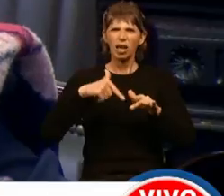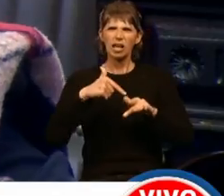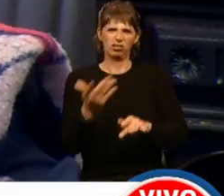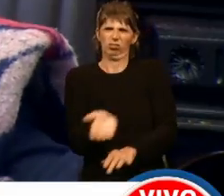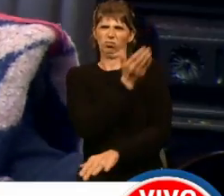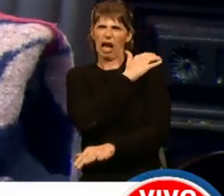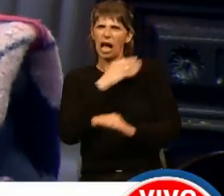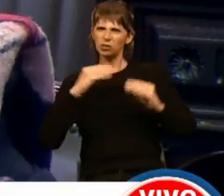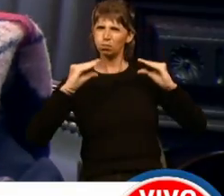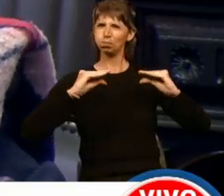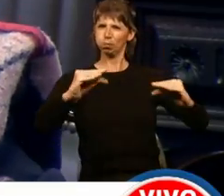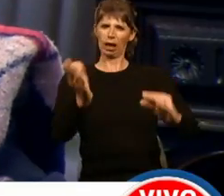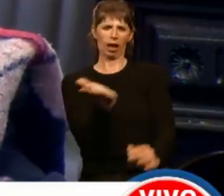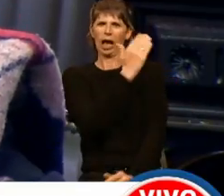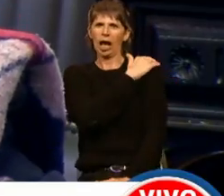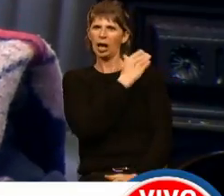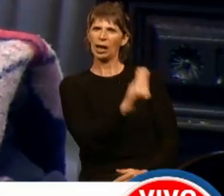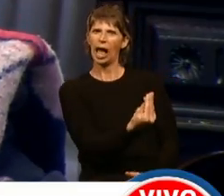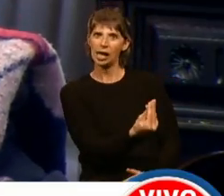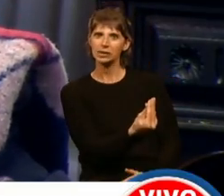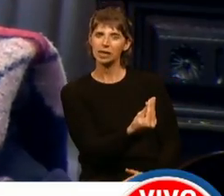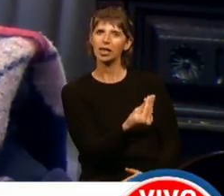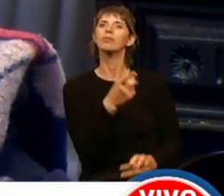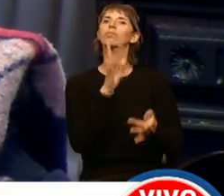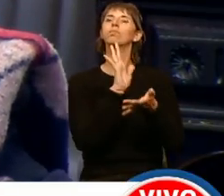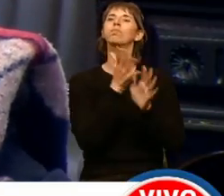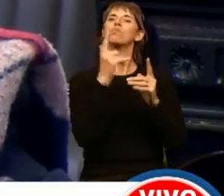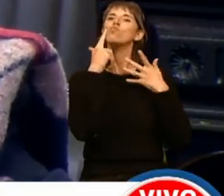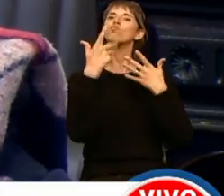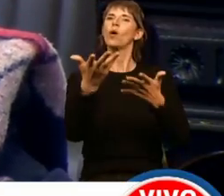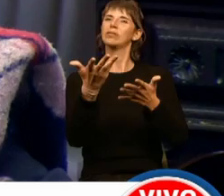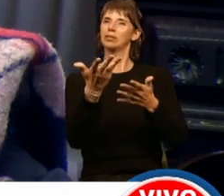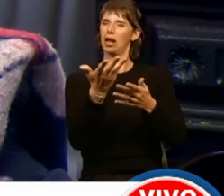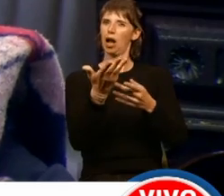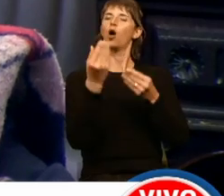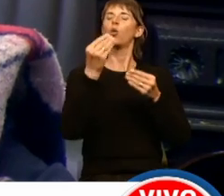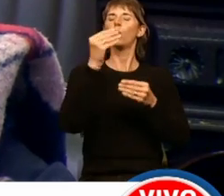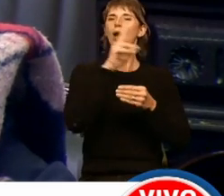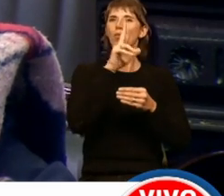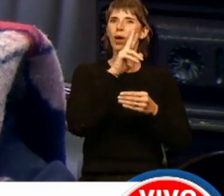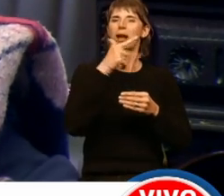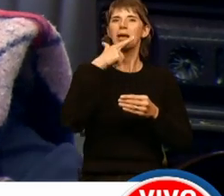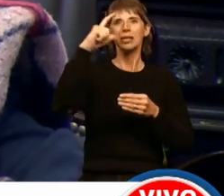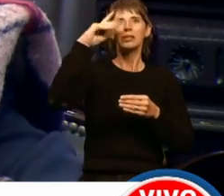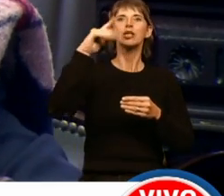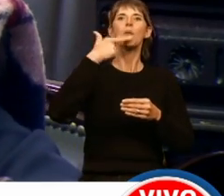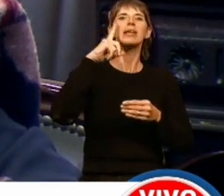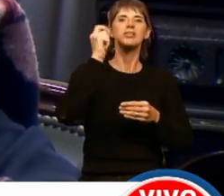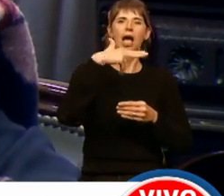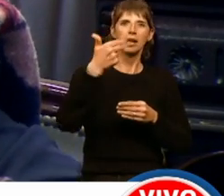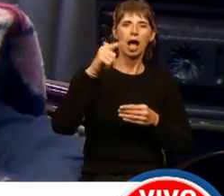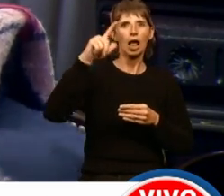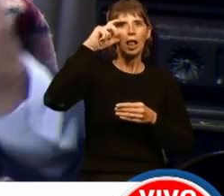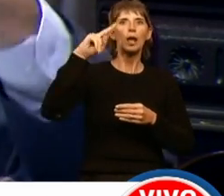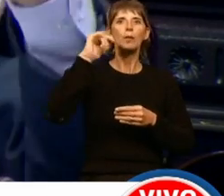frase da esta frazada es el símbolo de una señora que se llama sebastián apostó de vadillo que dijo en esa